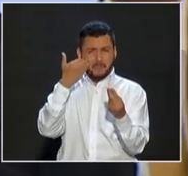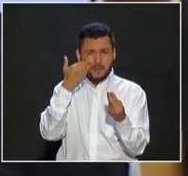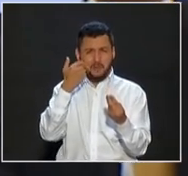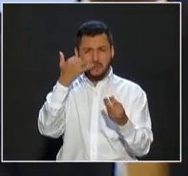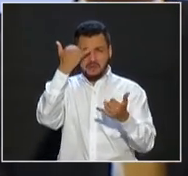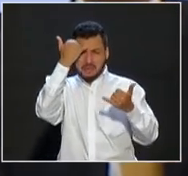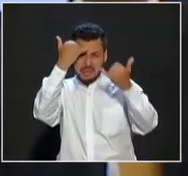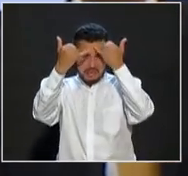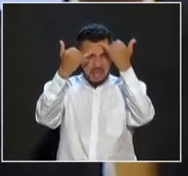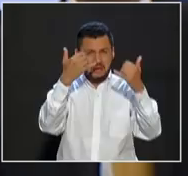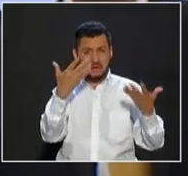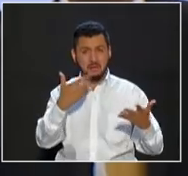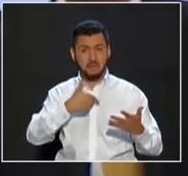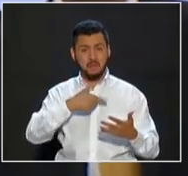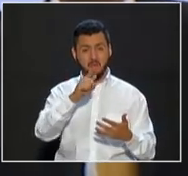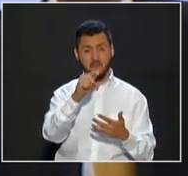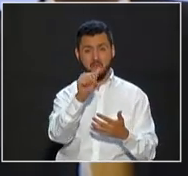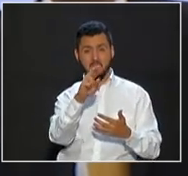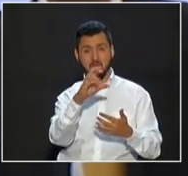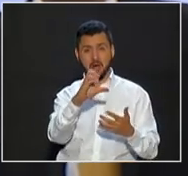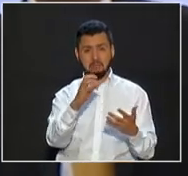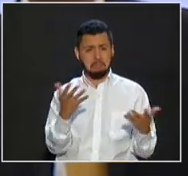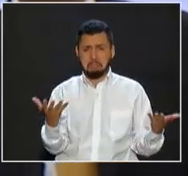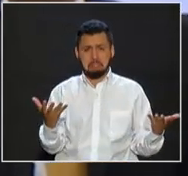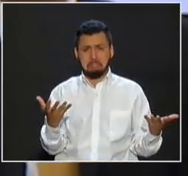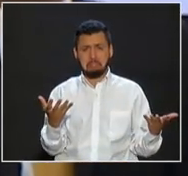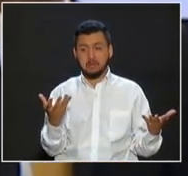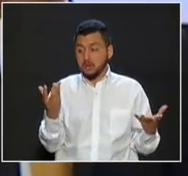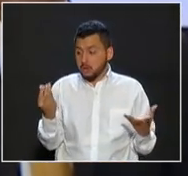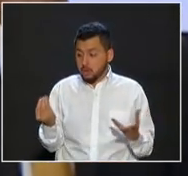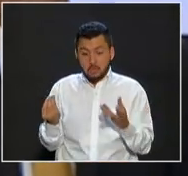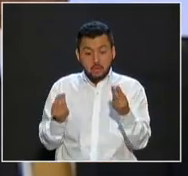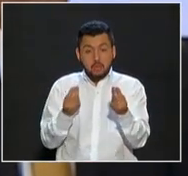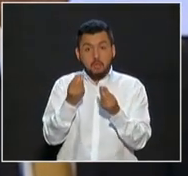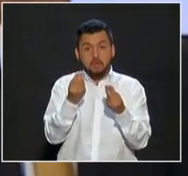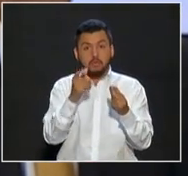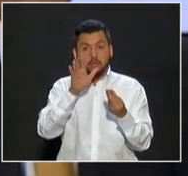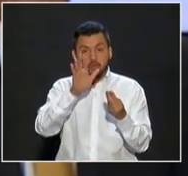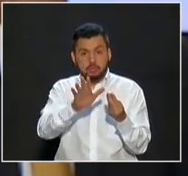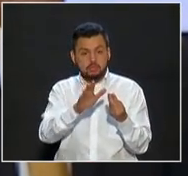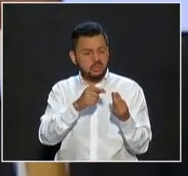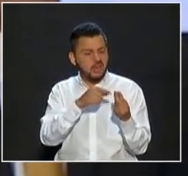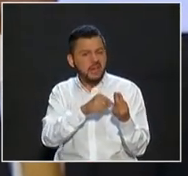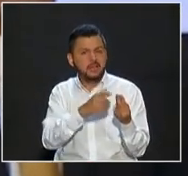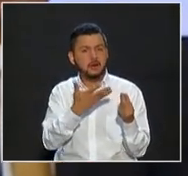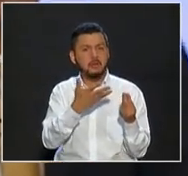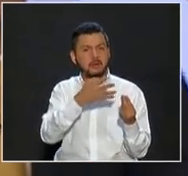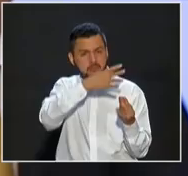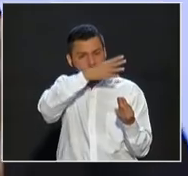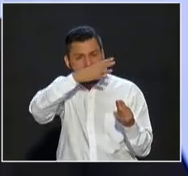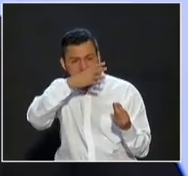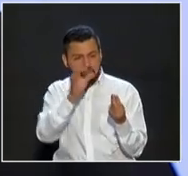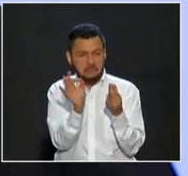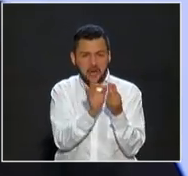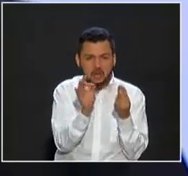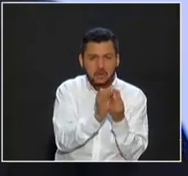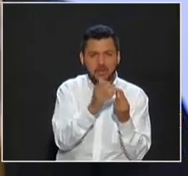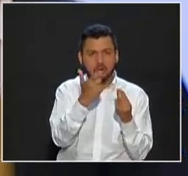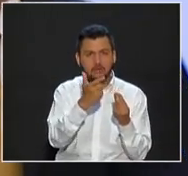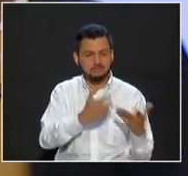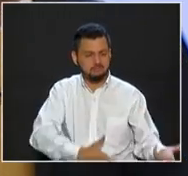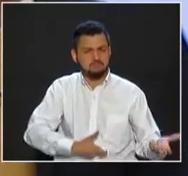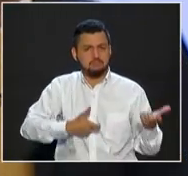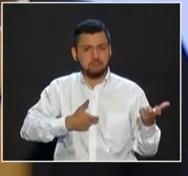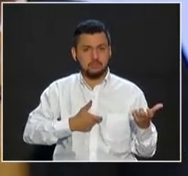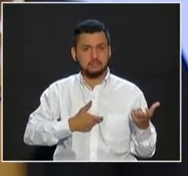estamos ante una nueva modalidad carteles militarizados rurales en los 80 y